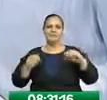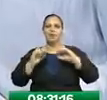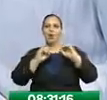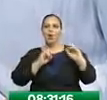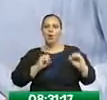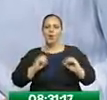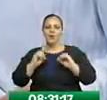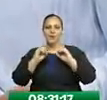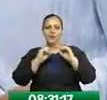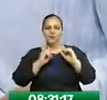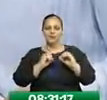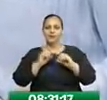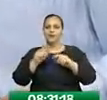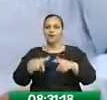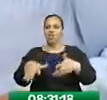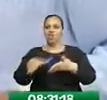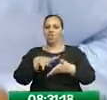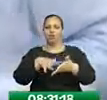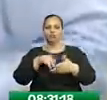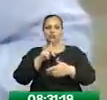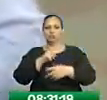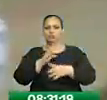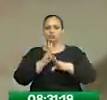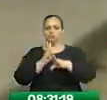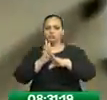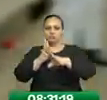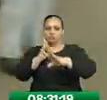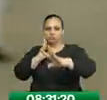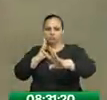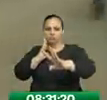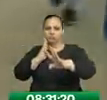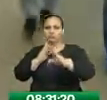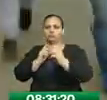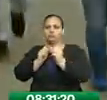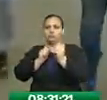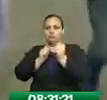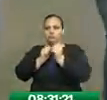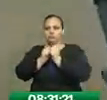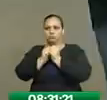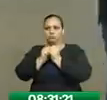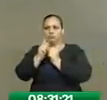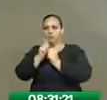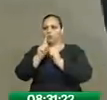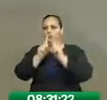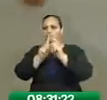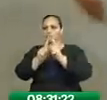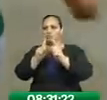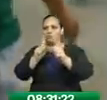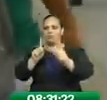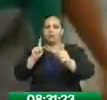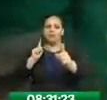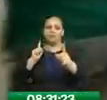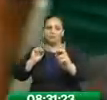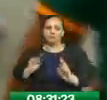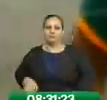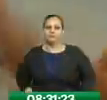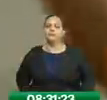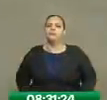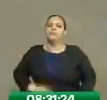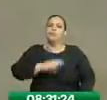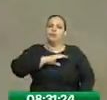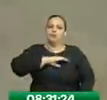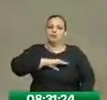de que la ciudadanía pues respete los protocolos de bioseguridad. Lógicamente hemos tenido el apoyo de las Fuerzas Armadas y la Policía